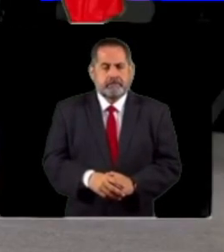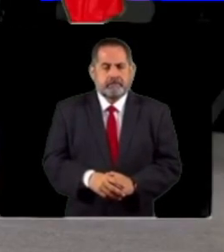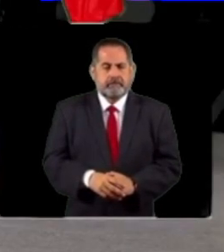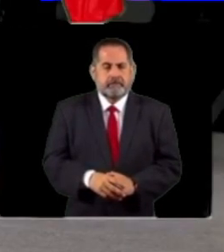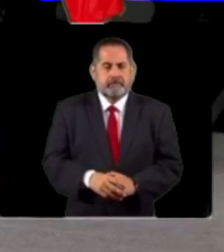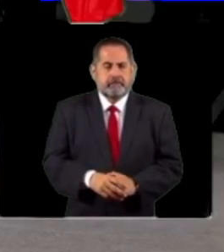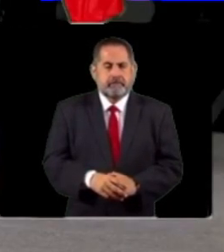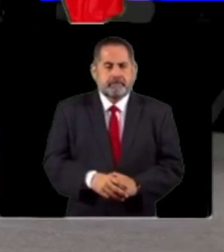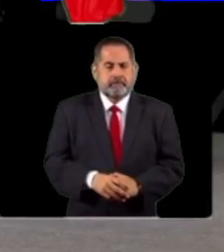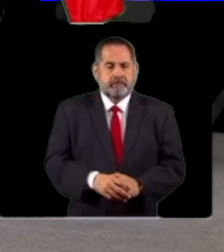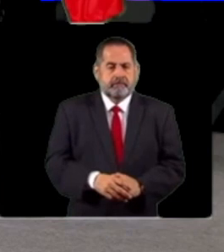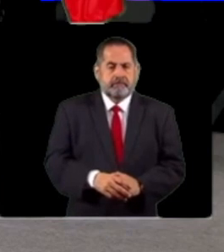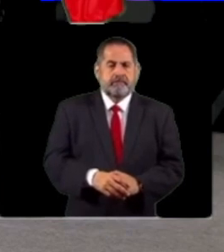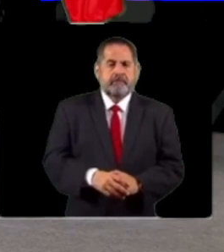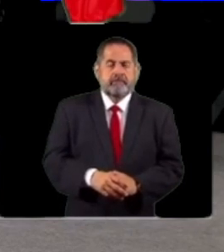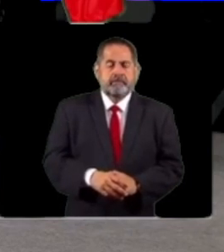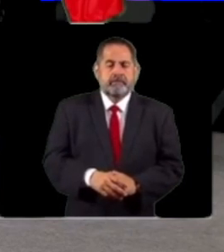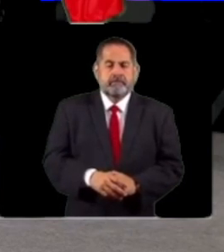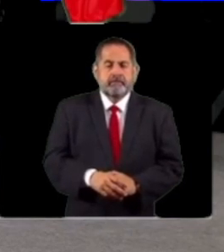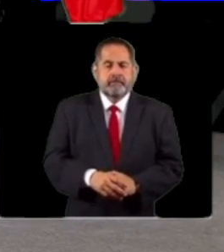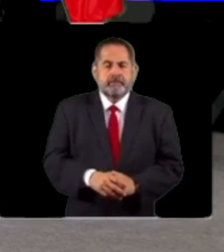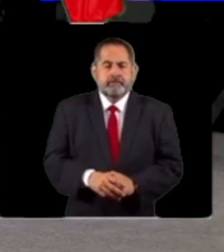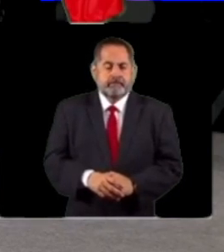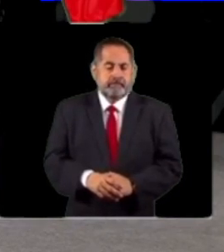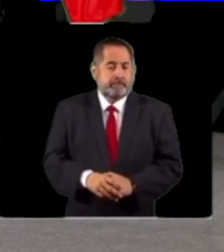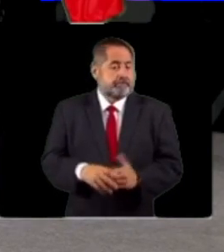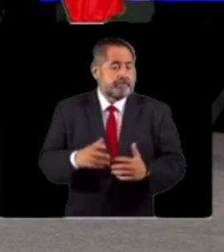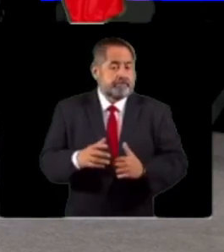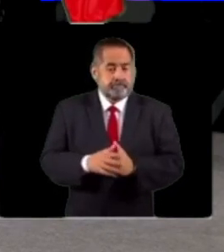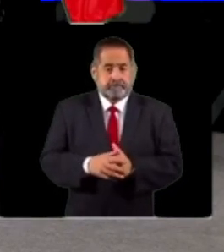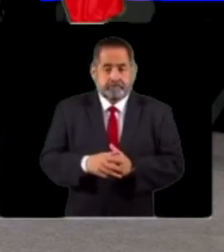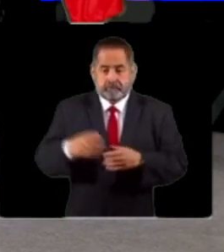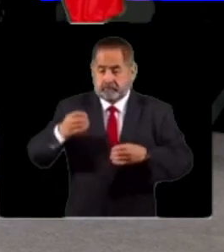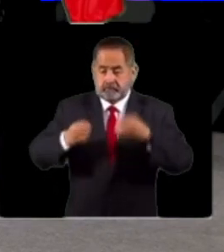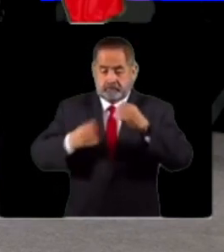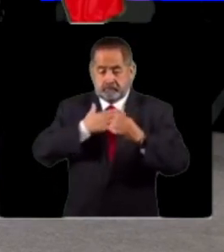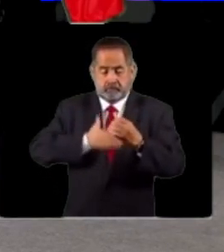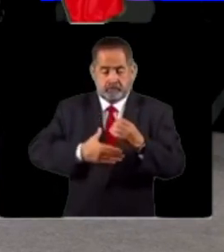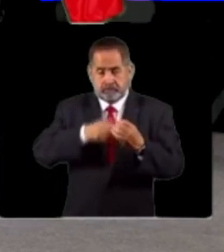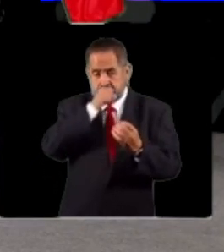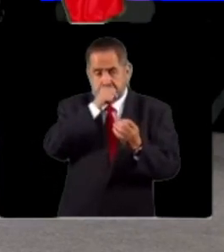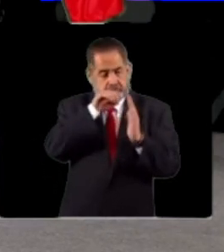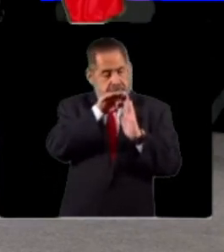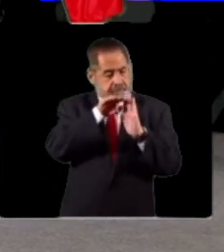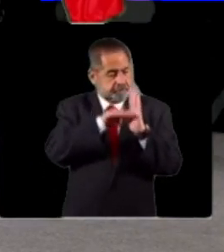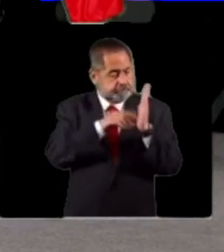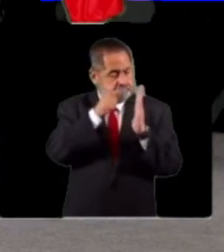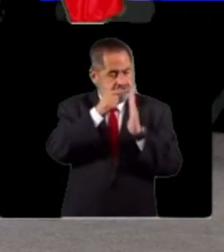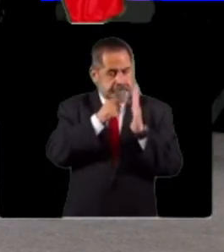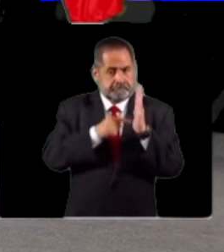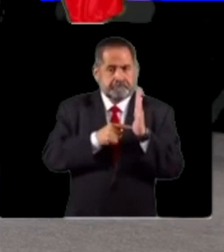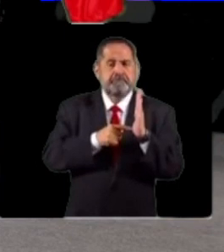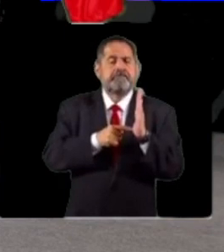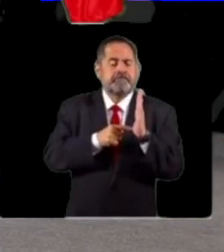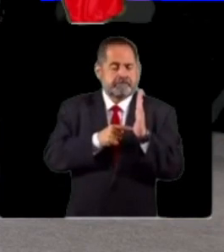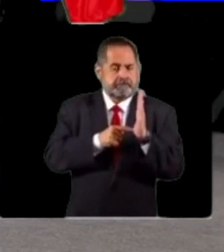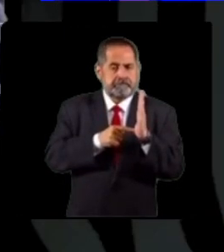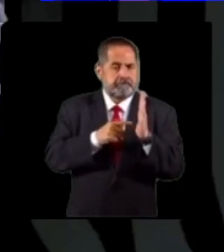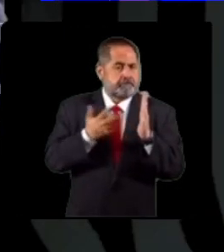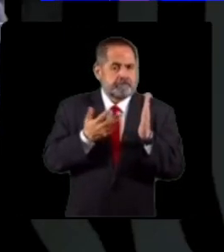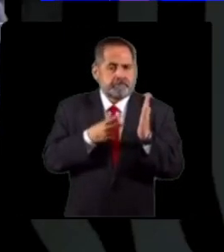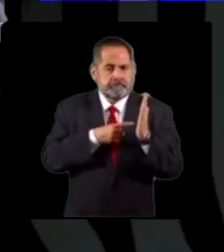La justicia, como lo establecen los ordenamientos legales, tiene que ser